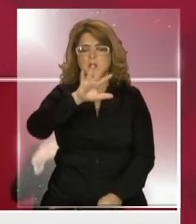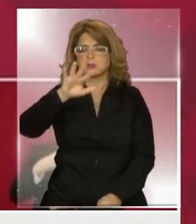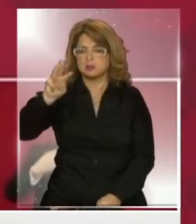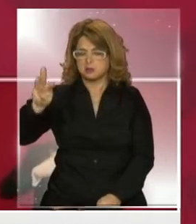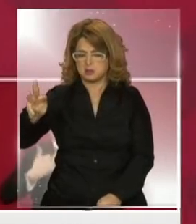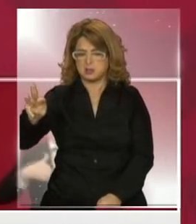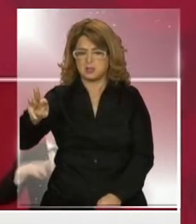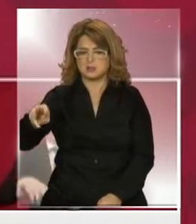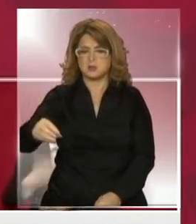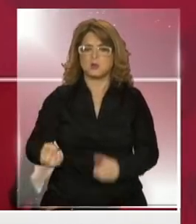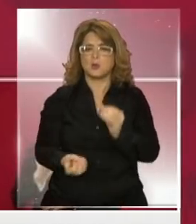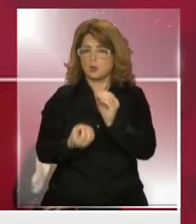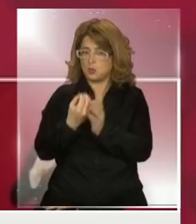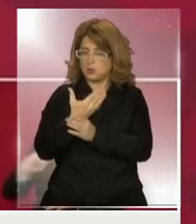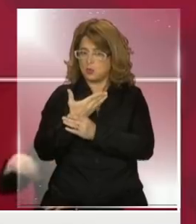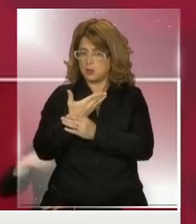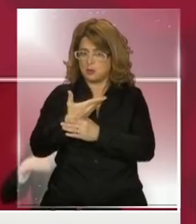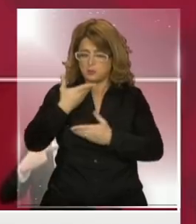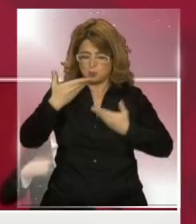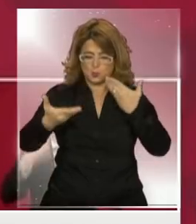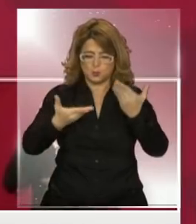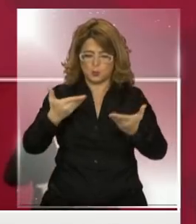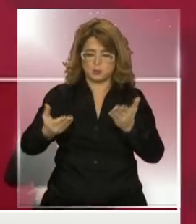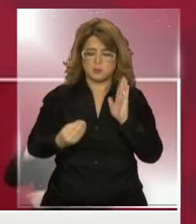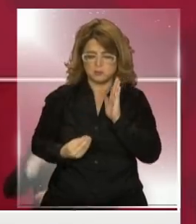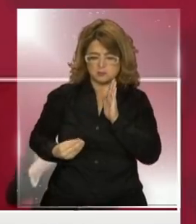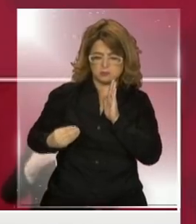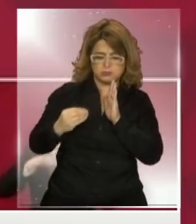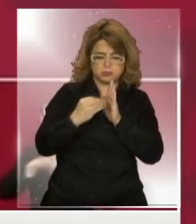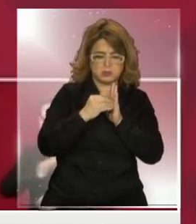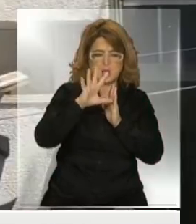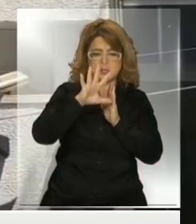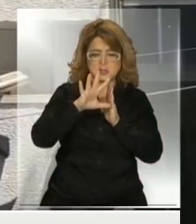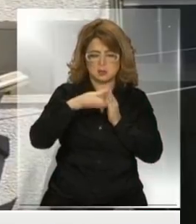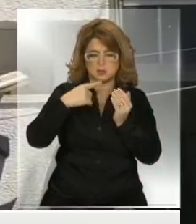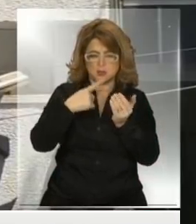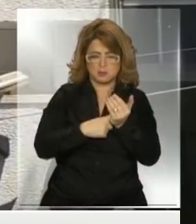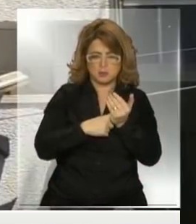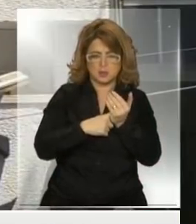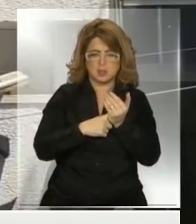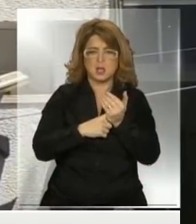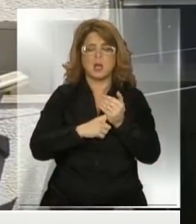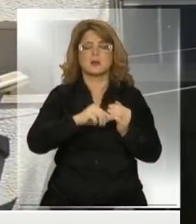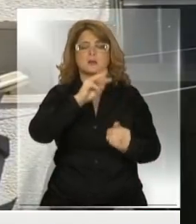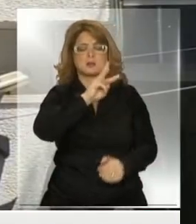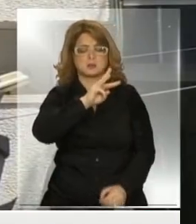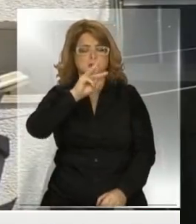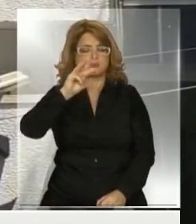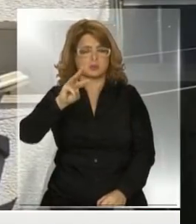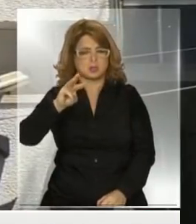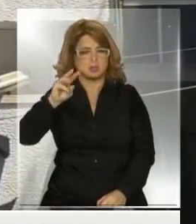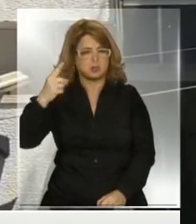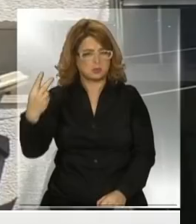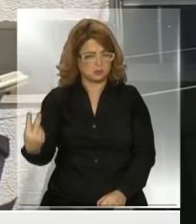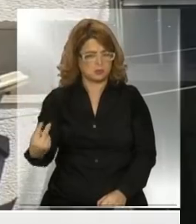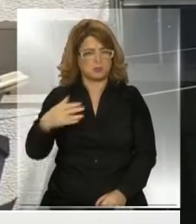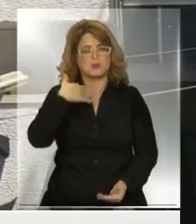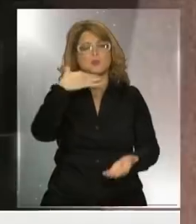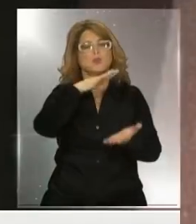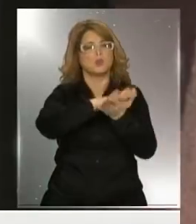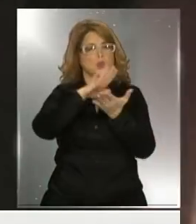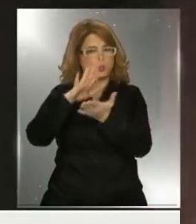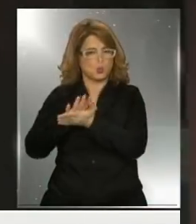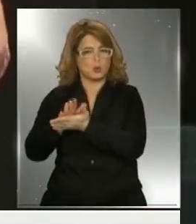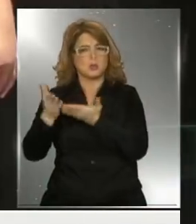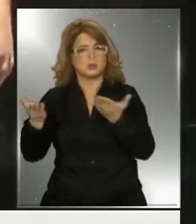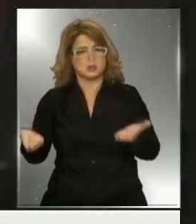de coronavirus ayer, con un total de más de 5.000 y 332 muertes. Tras dar a conocer las cifras, la